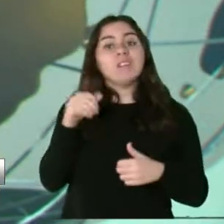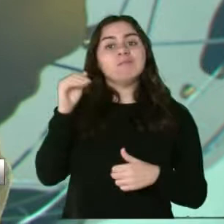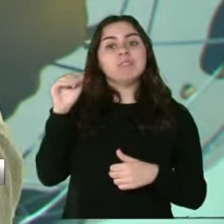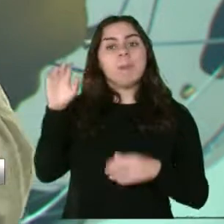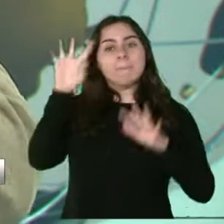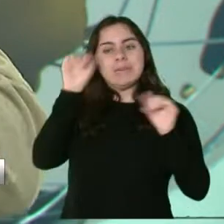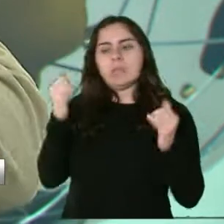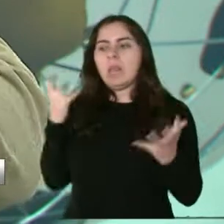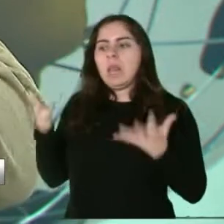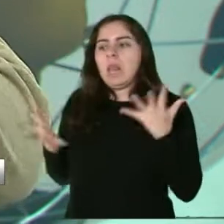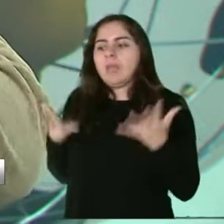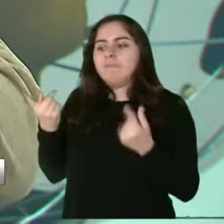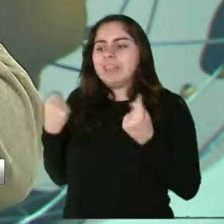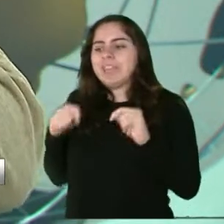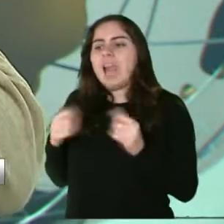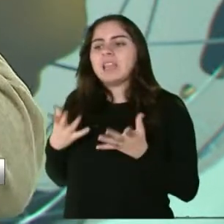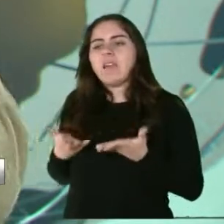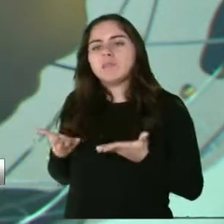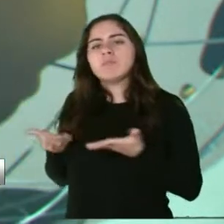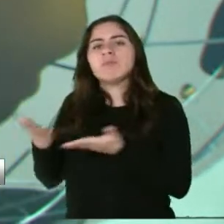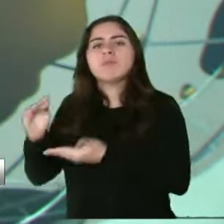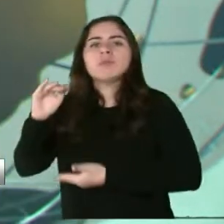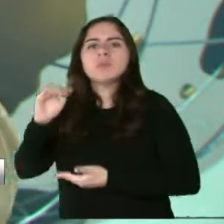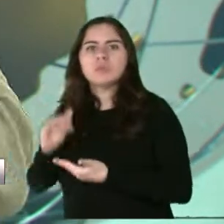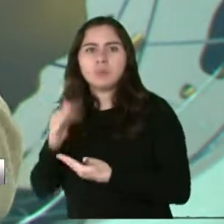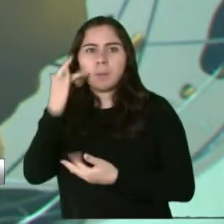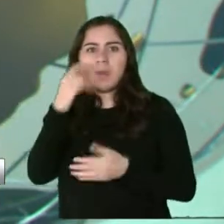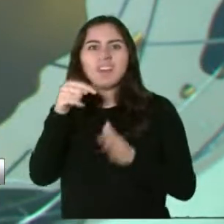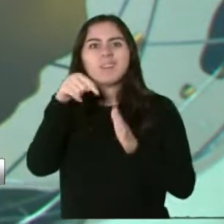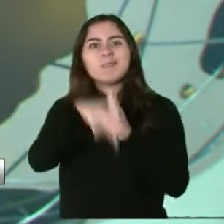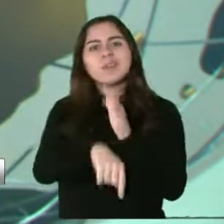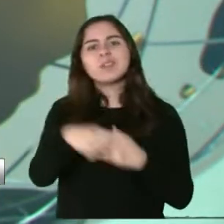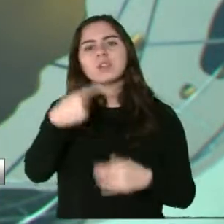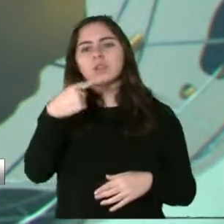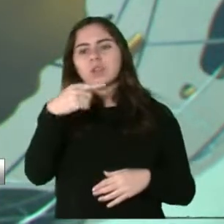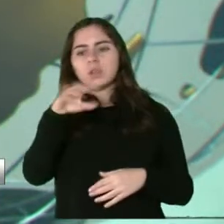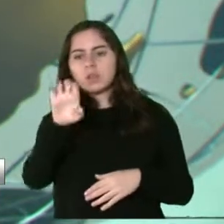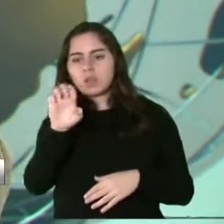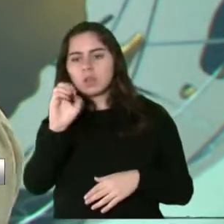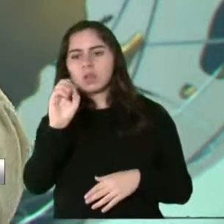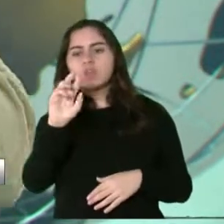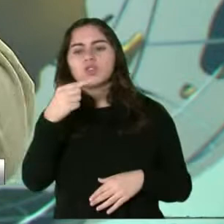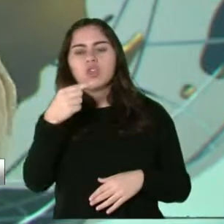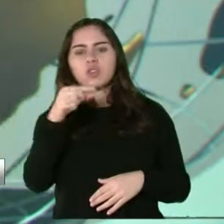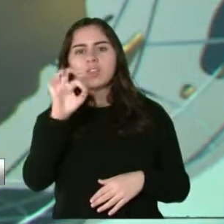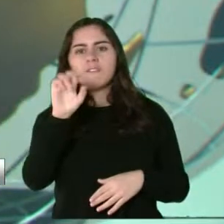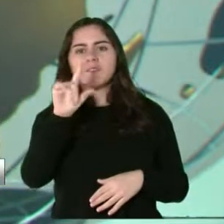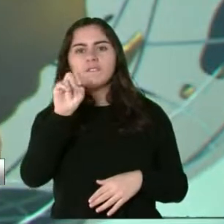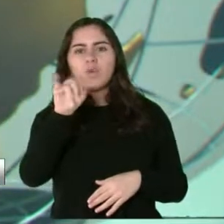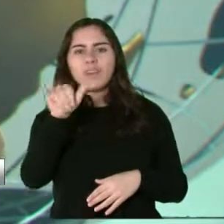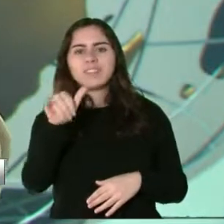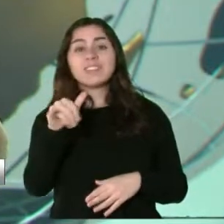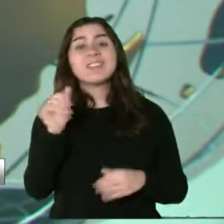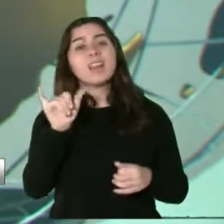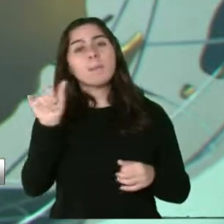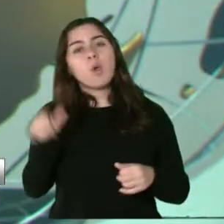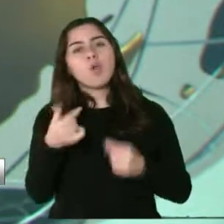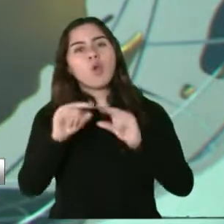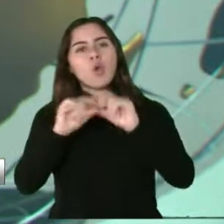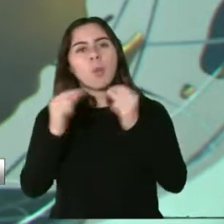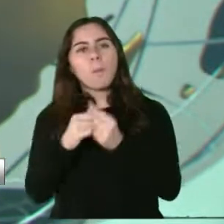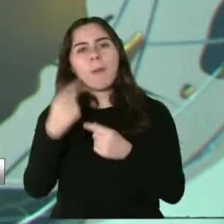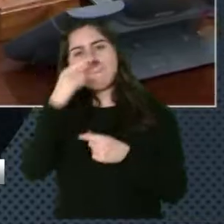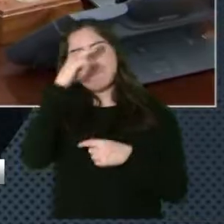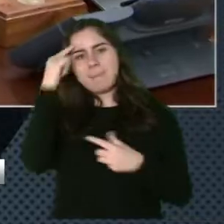y obviamente a través de la muerte de George Floyd, todos los grupos, incluyendo Black Lives Matter, pero otros tantos que